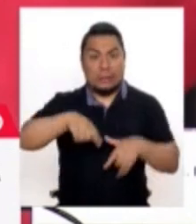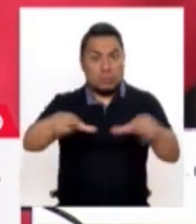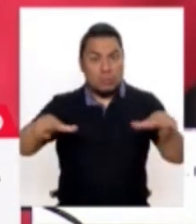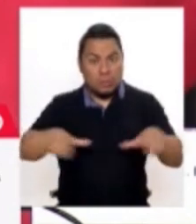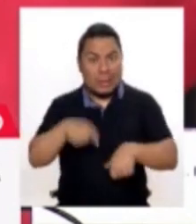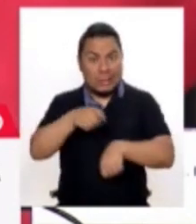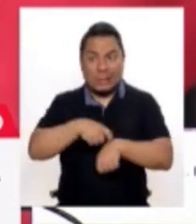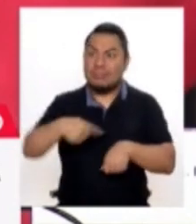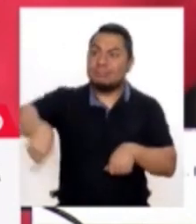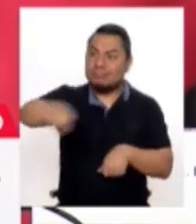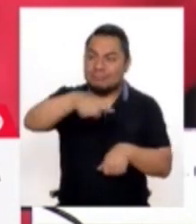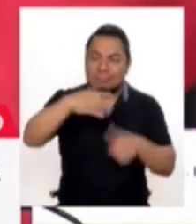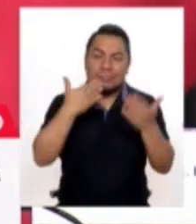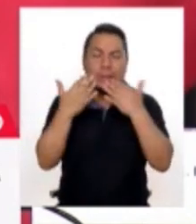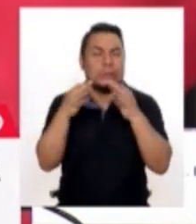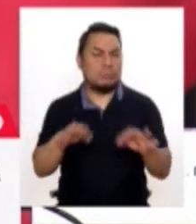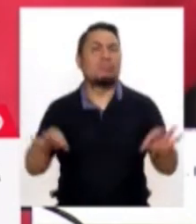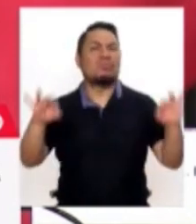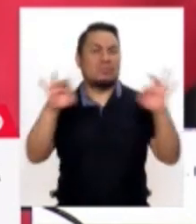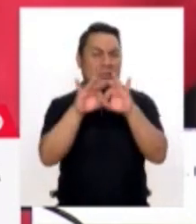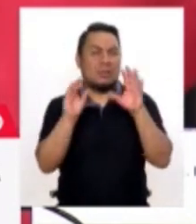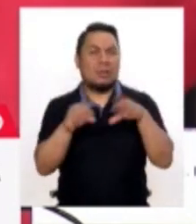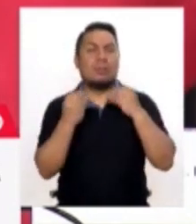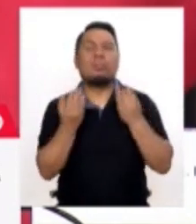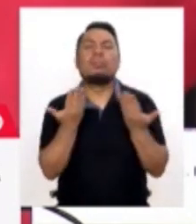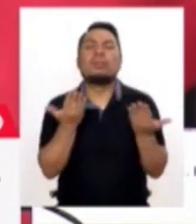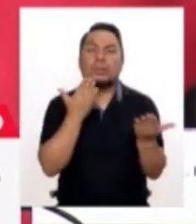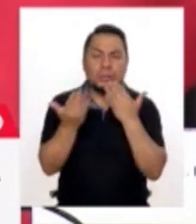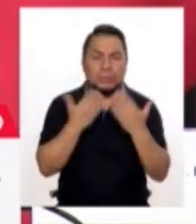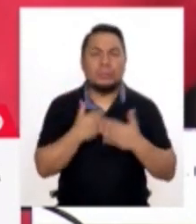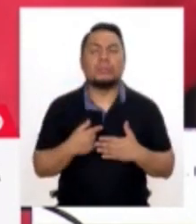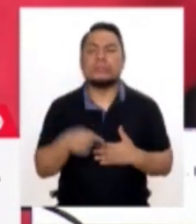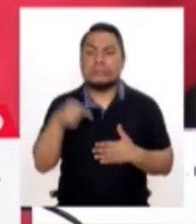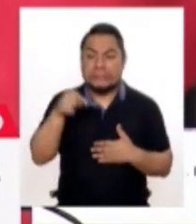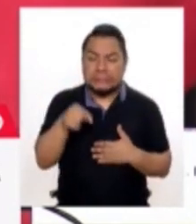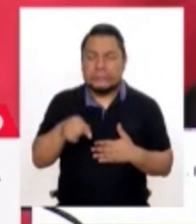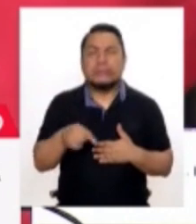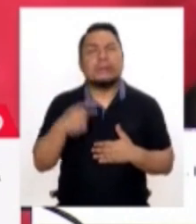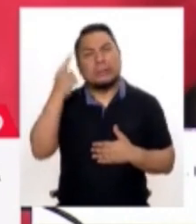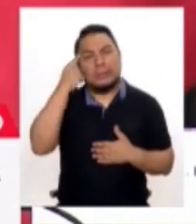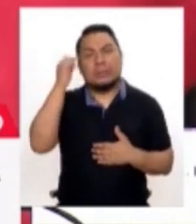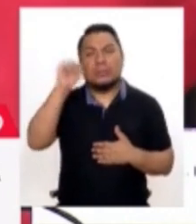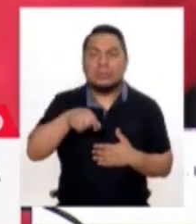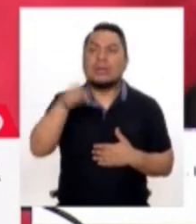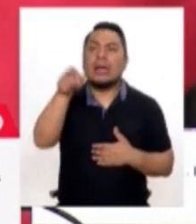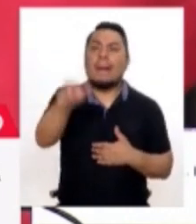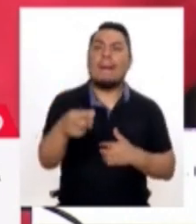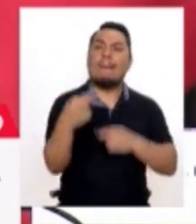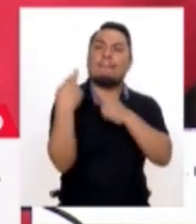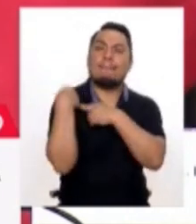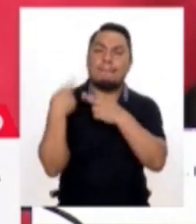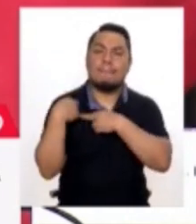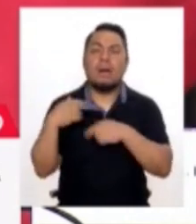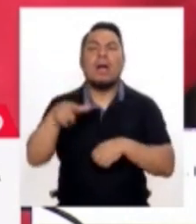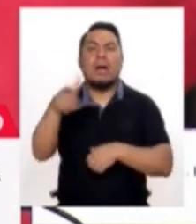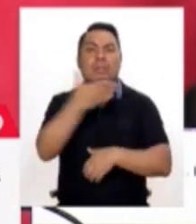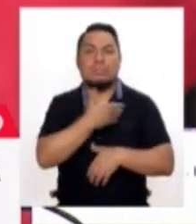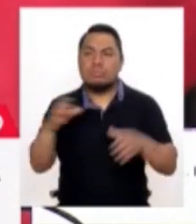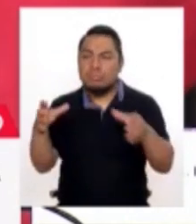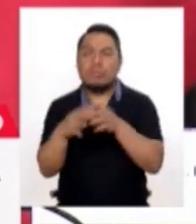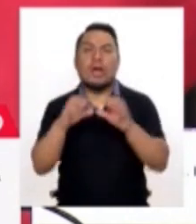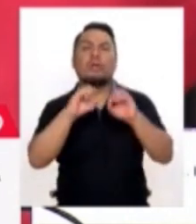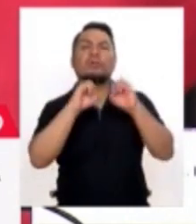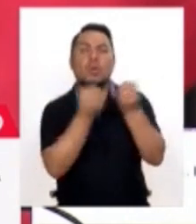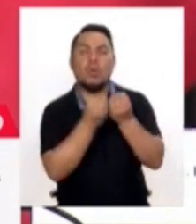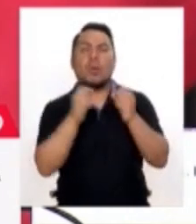espacio es además relevante, pues la discusión convoca a actores representativos del sector público, la